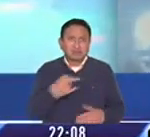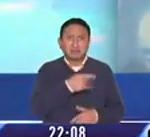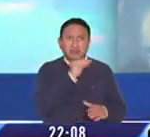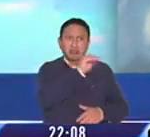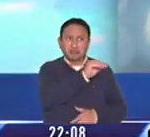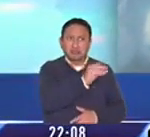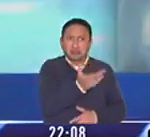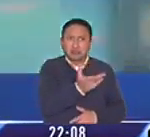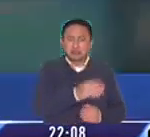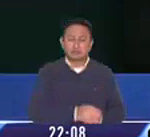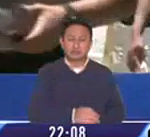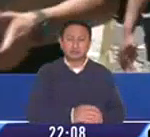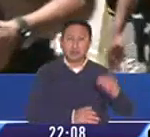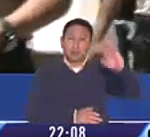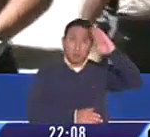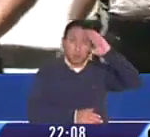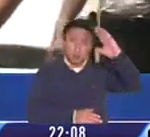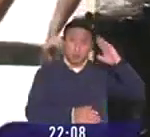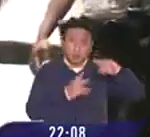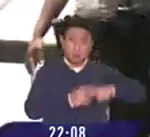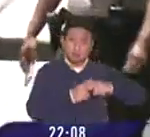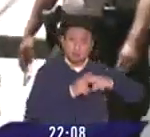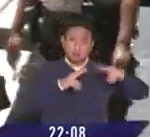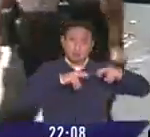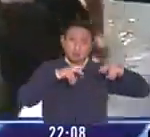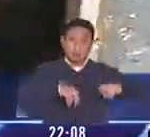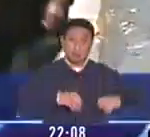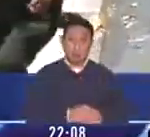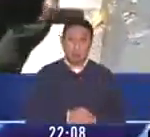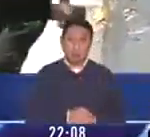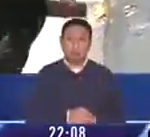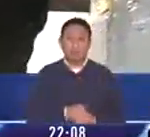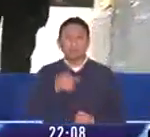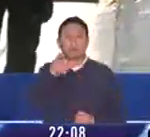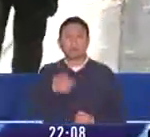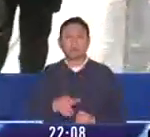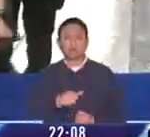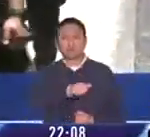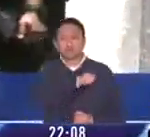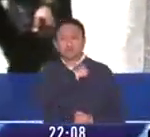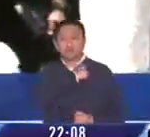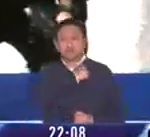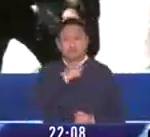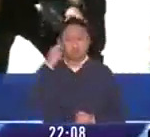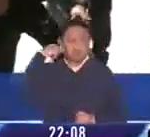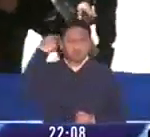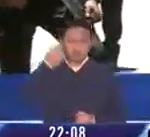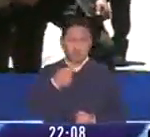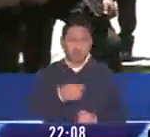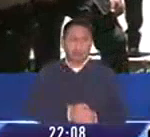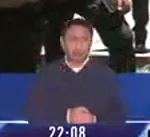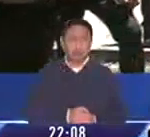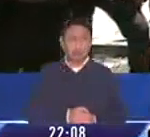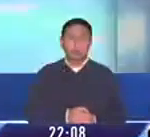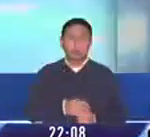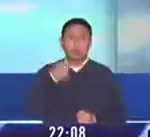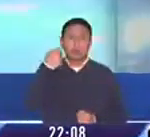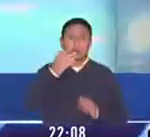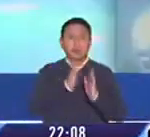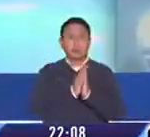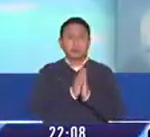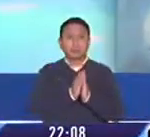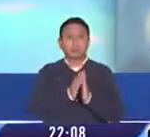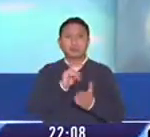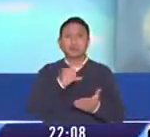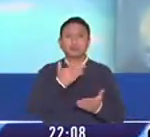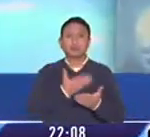sucedido. Los agentes investigadores cuentan con información que el presunto secuestrado llegó al día siguiente a pedir el video para